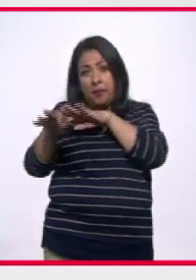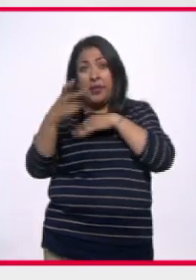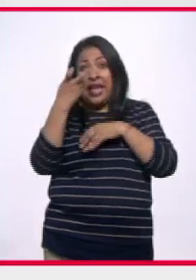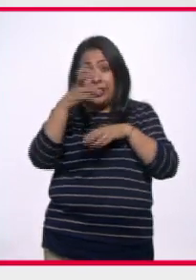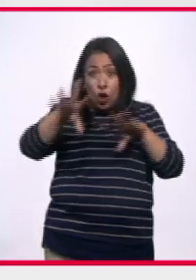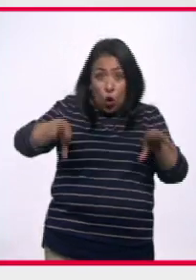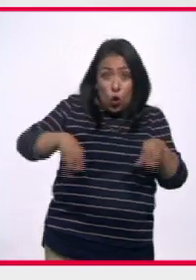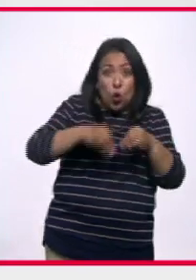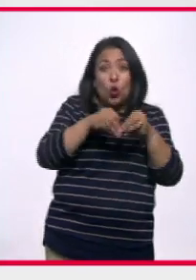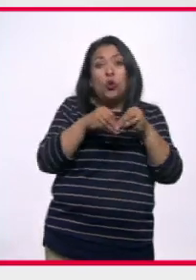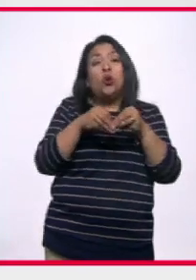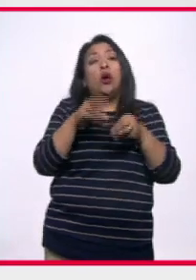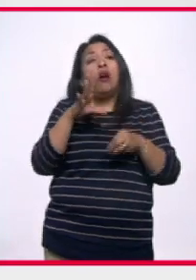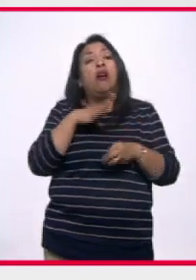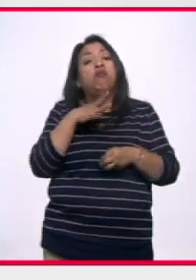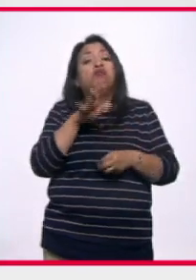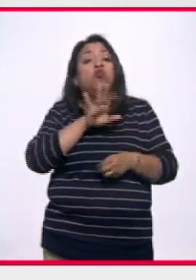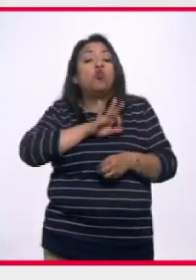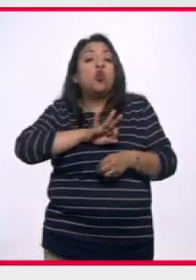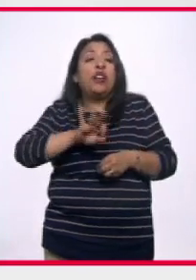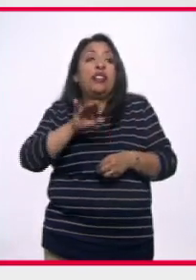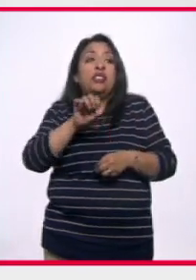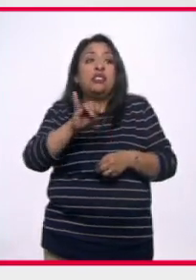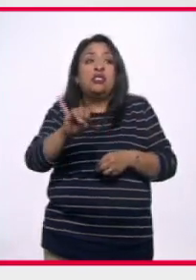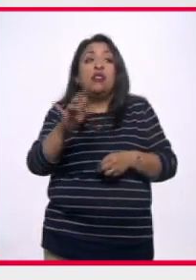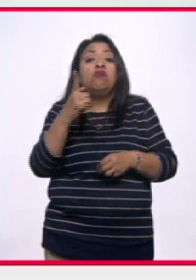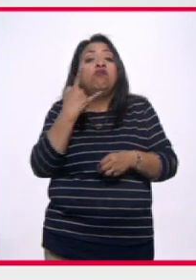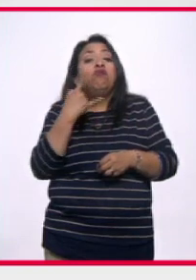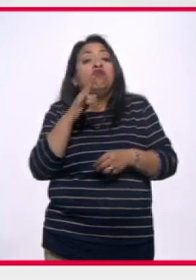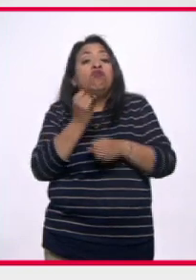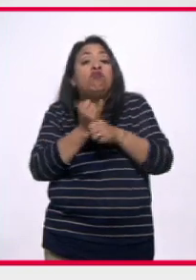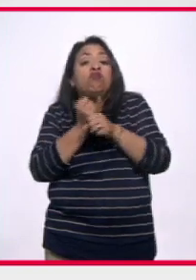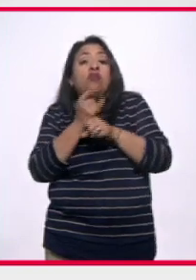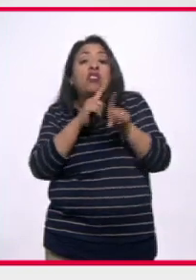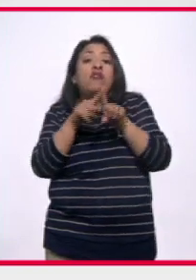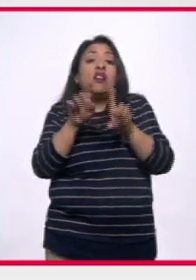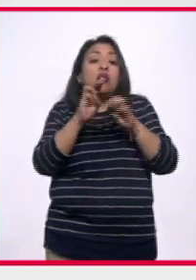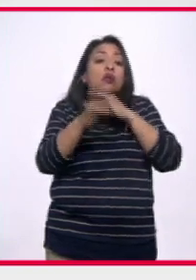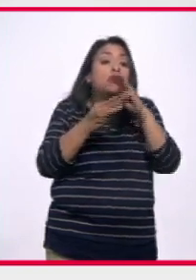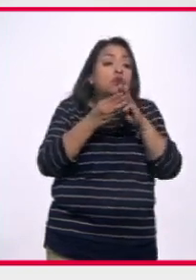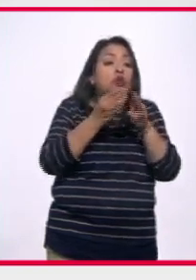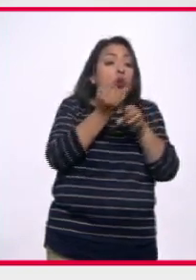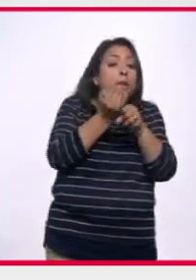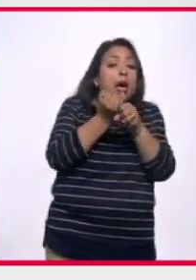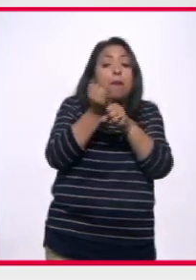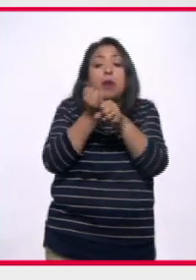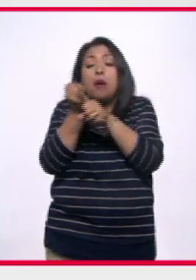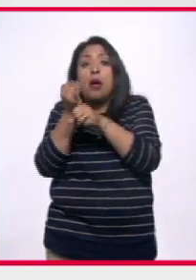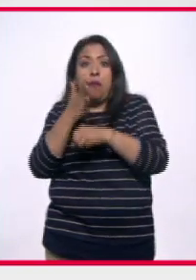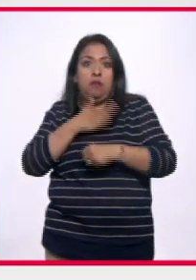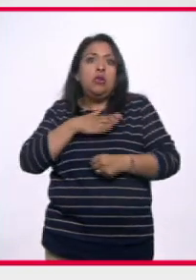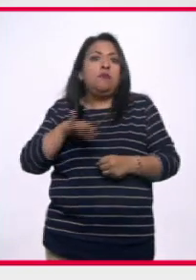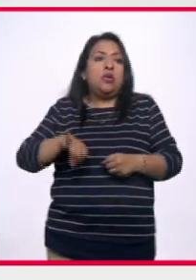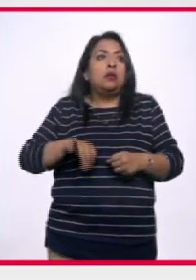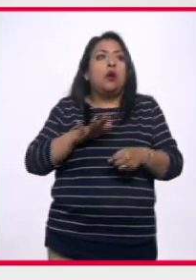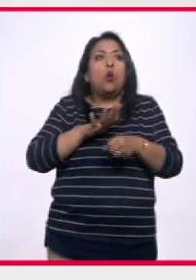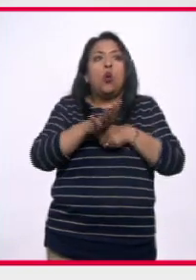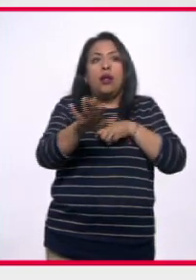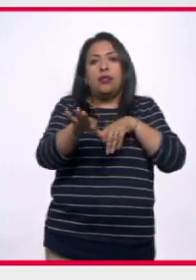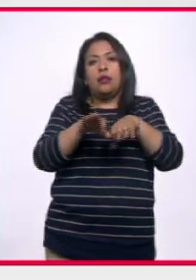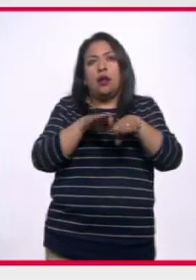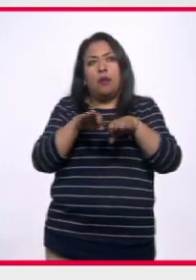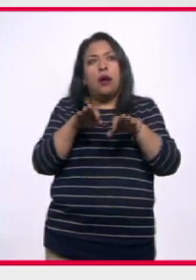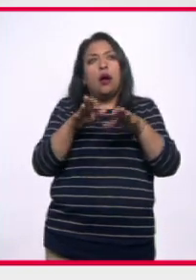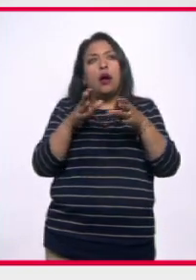te va dando pues una posibilidad de ir explorando muy diversos mundos porque a mí me interesa mucho trabajar